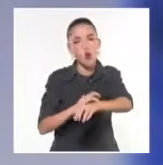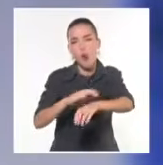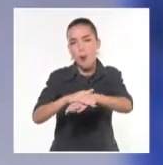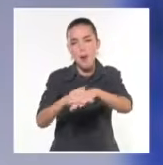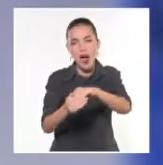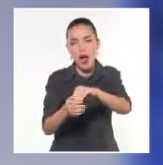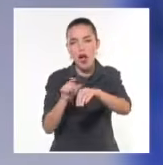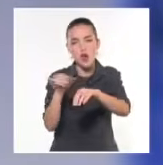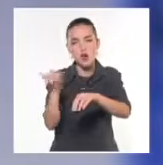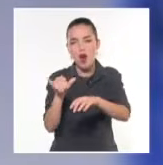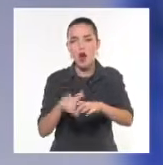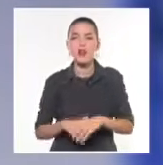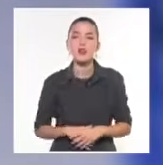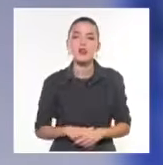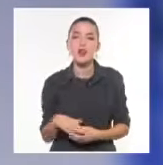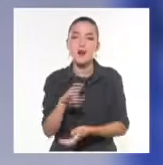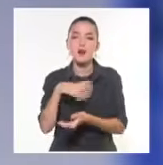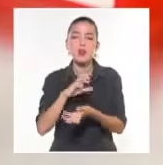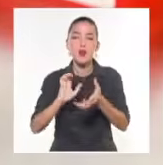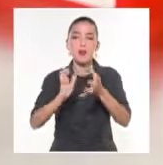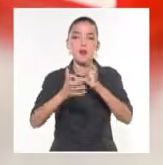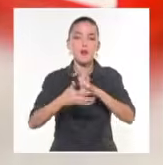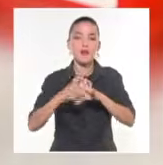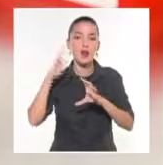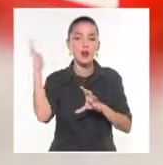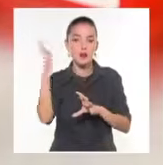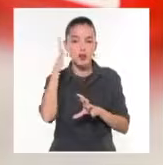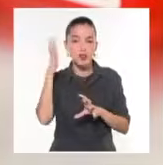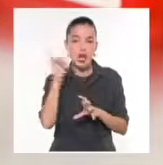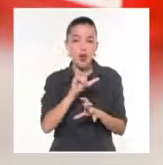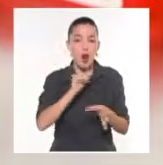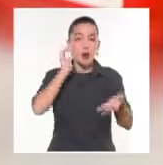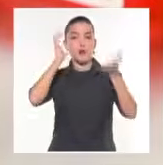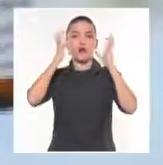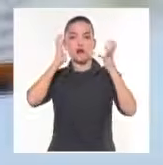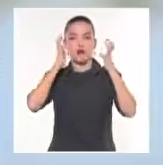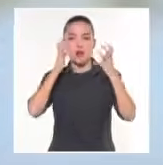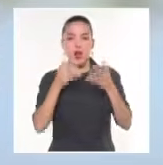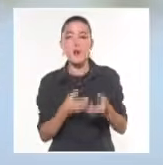factores genéticos, ambientales e incluso el estrés pueden influir en su aparición.